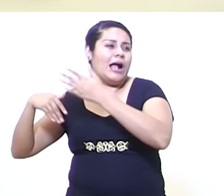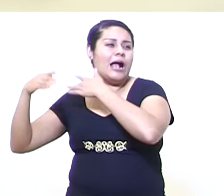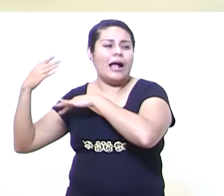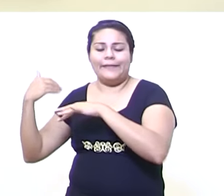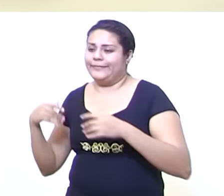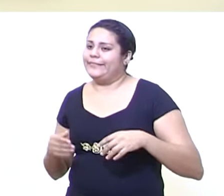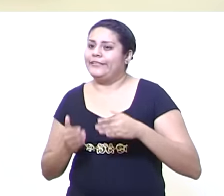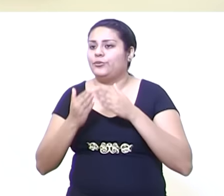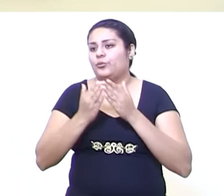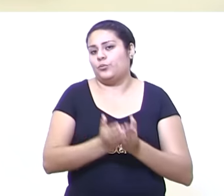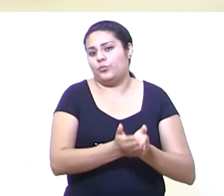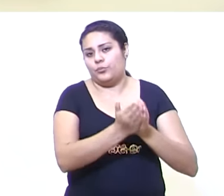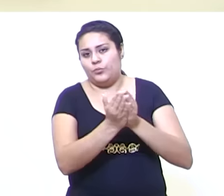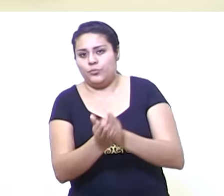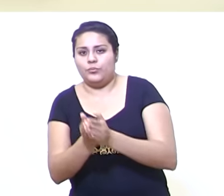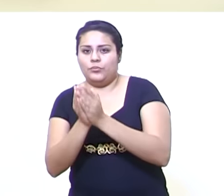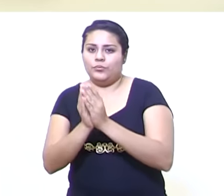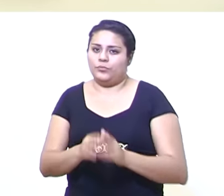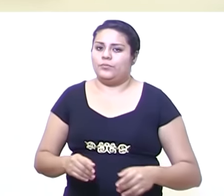navío, bio, bio.